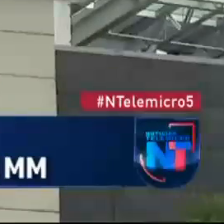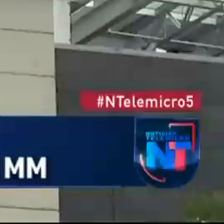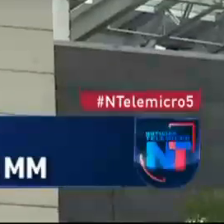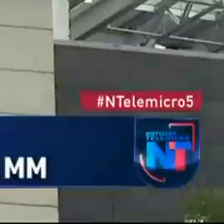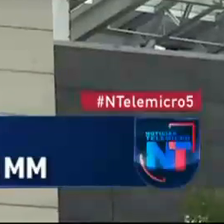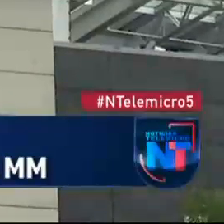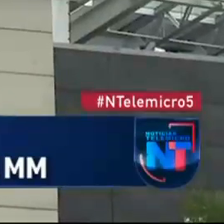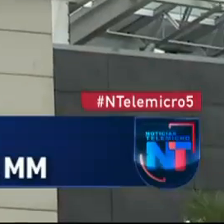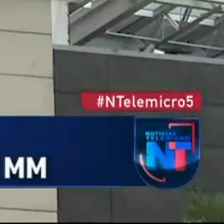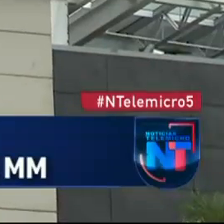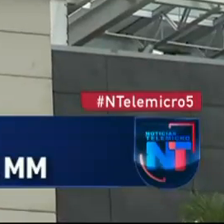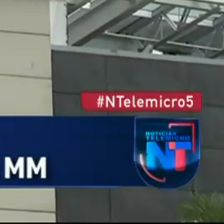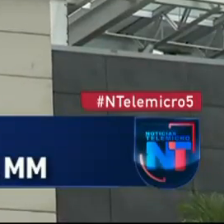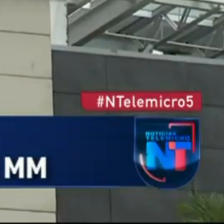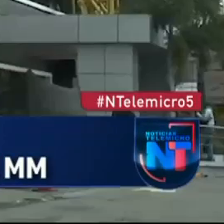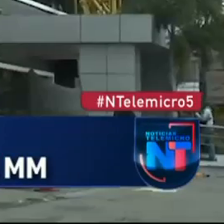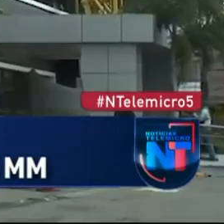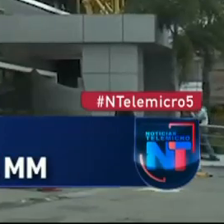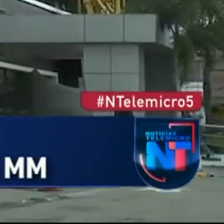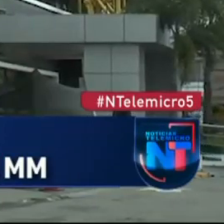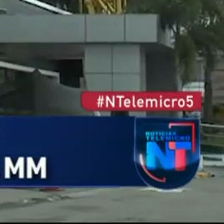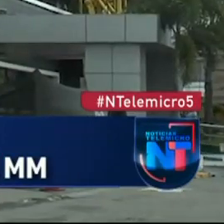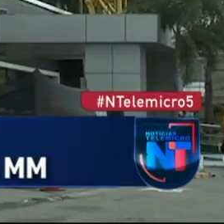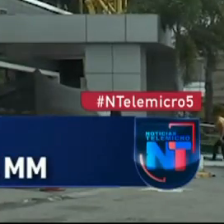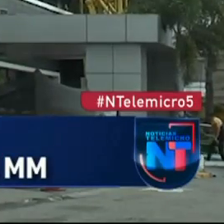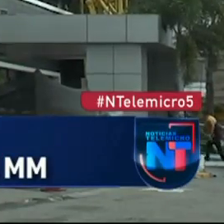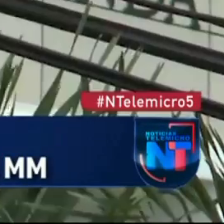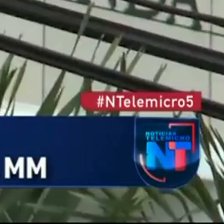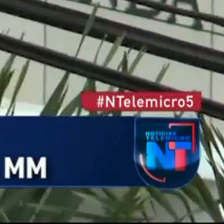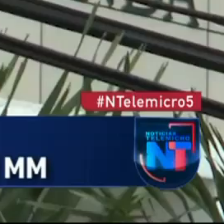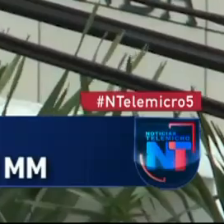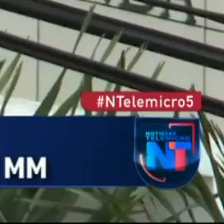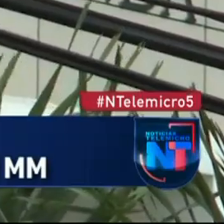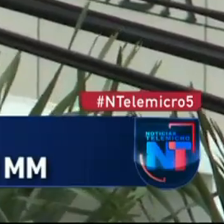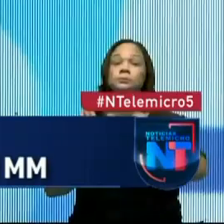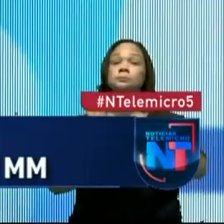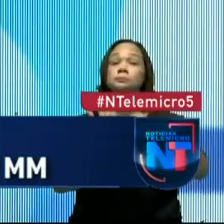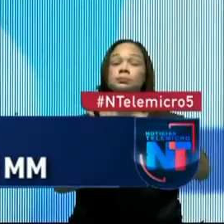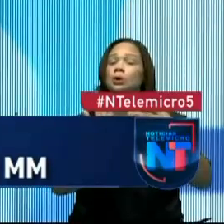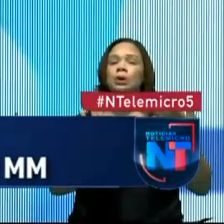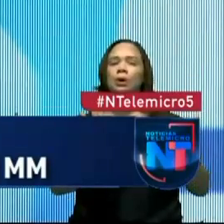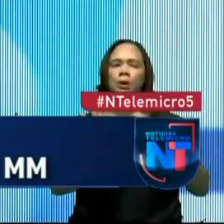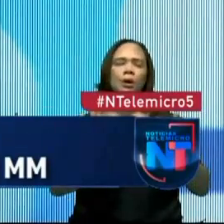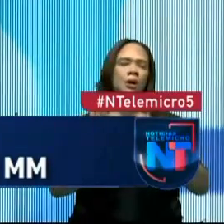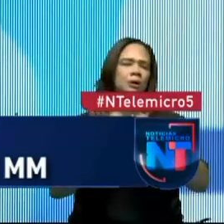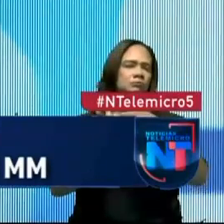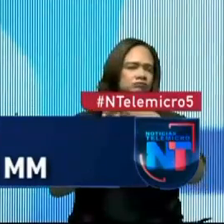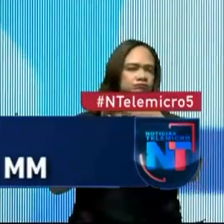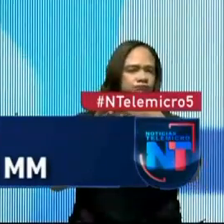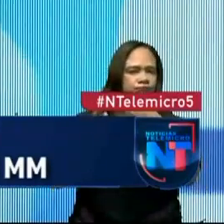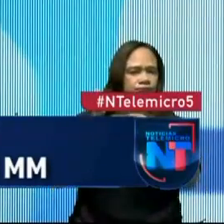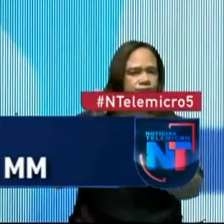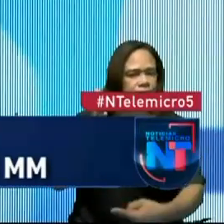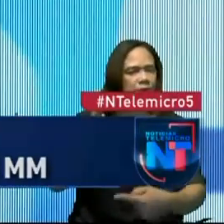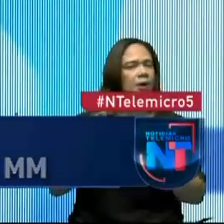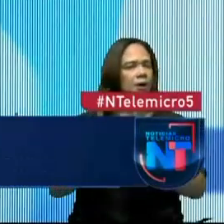y economía planificación y desarrollo forman parte de las instituciones a fusionar muchas de